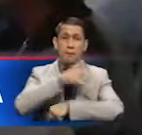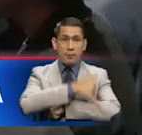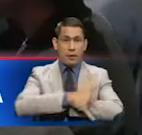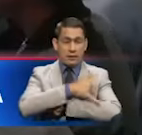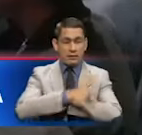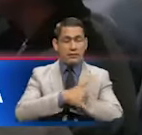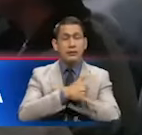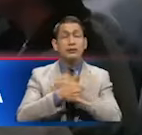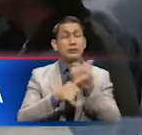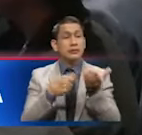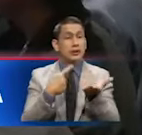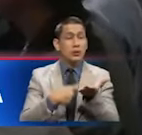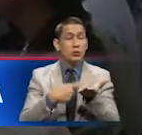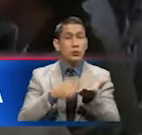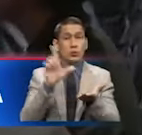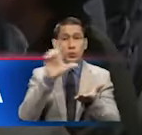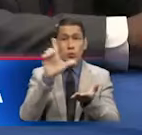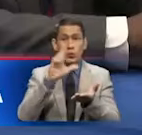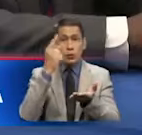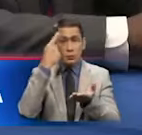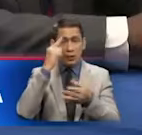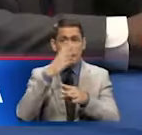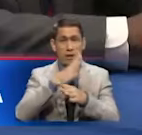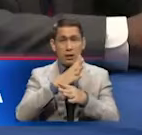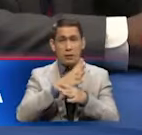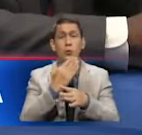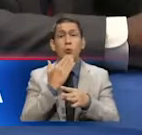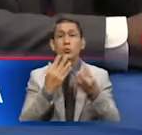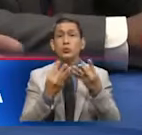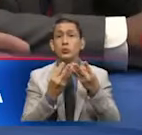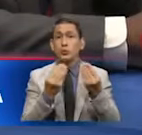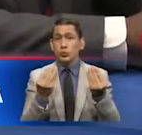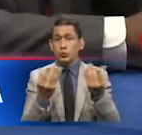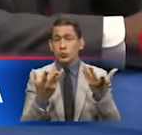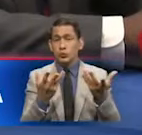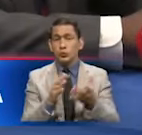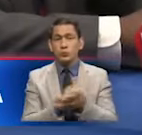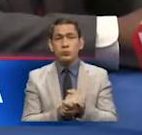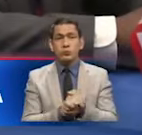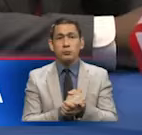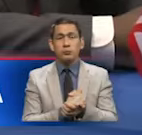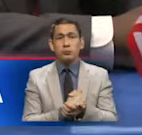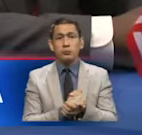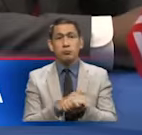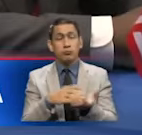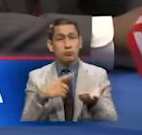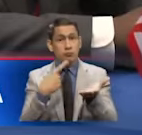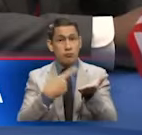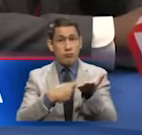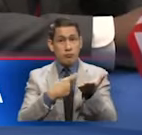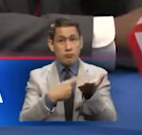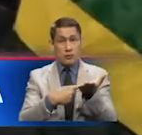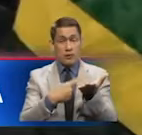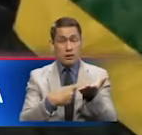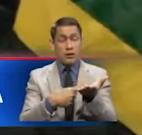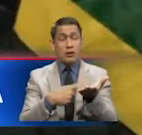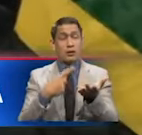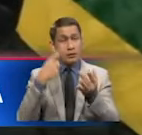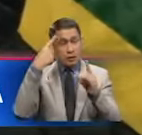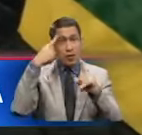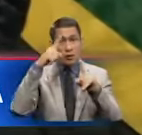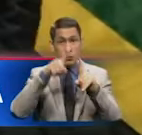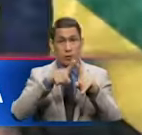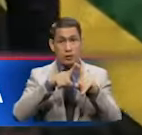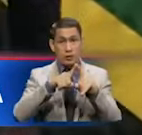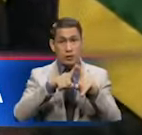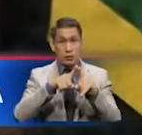el lunes en Jamaica para discutir posibles soluciones a dicha crisis. El encuentro terminó con un acuerdo que establece la creación